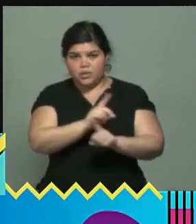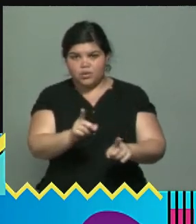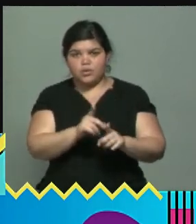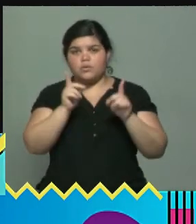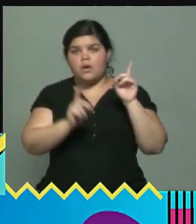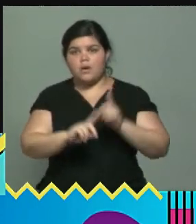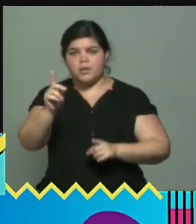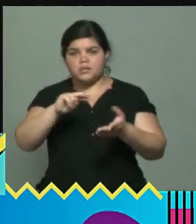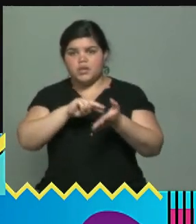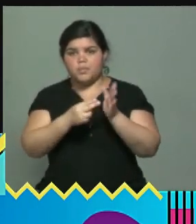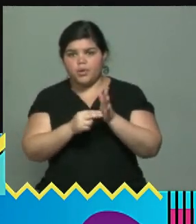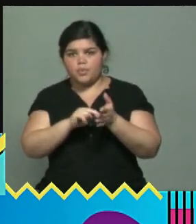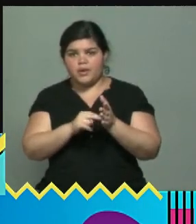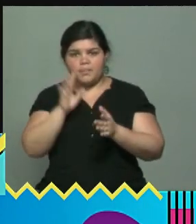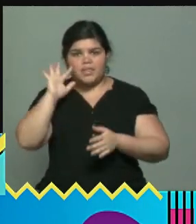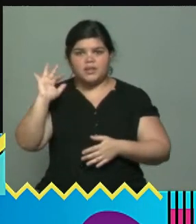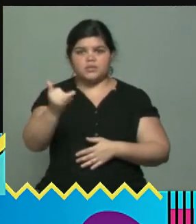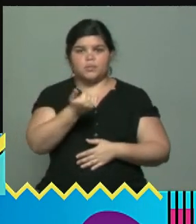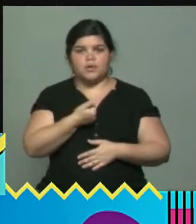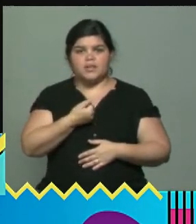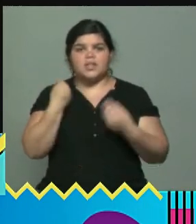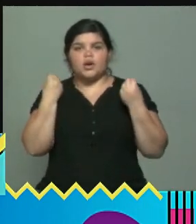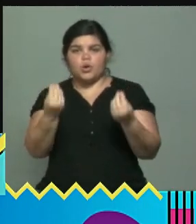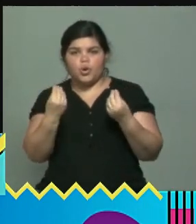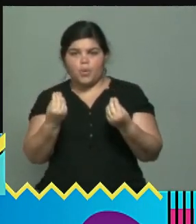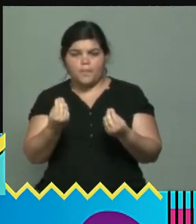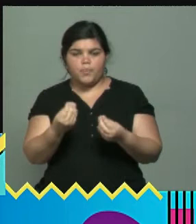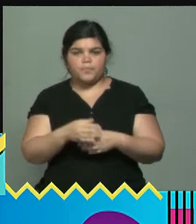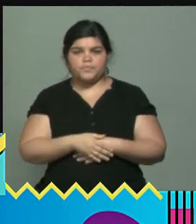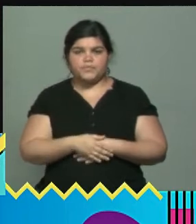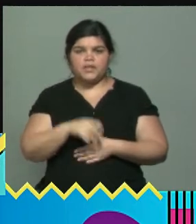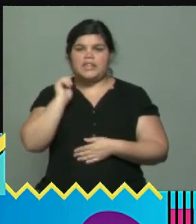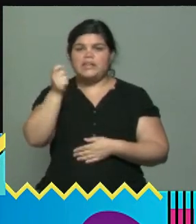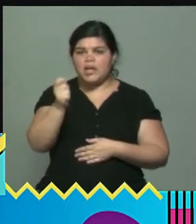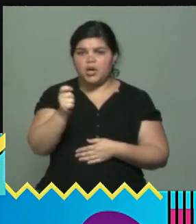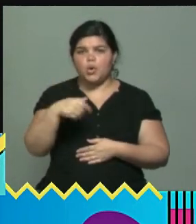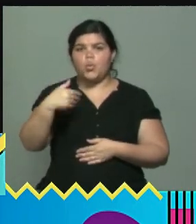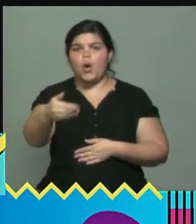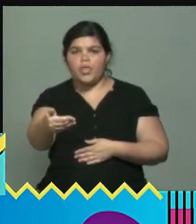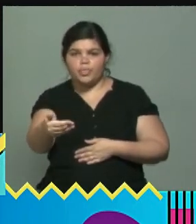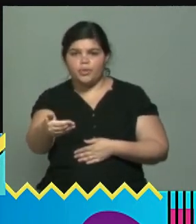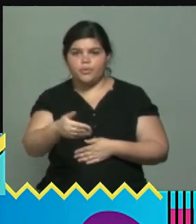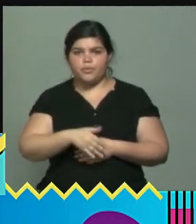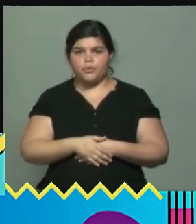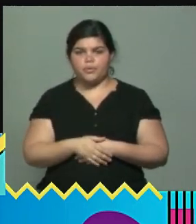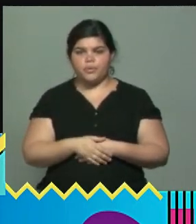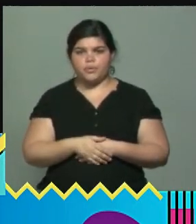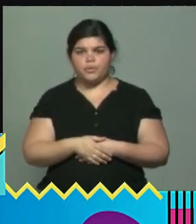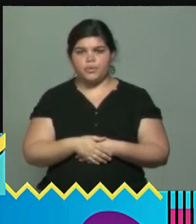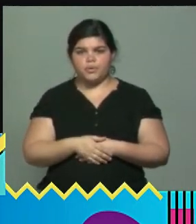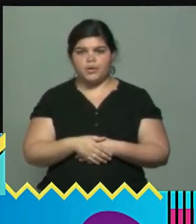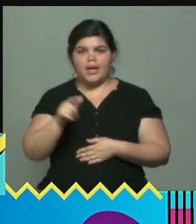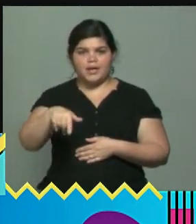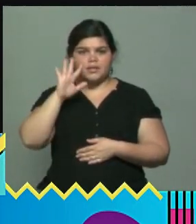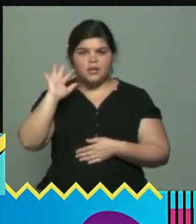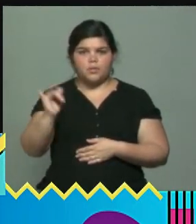cuanto, bueno, hasta cuándo o hasta cuánto y quién, y que hay